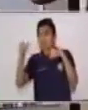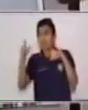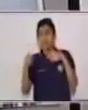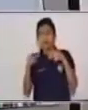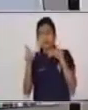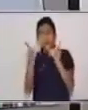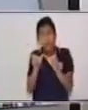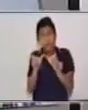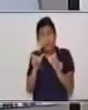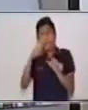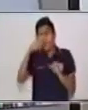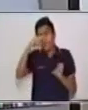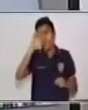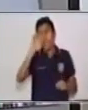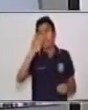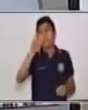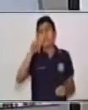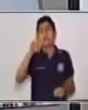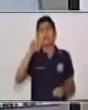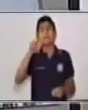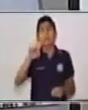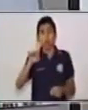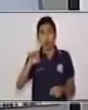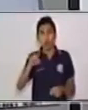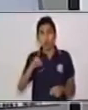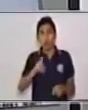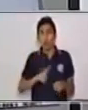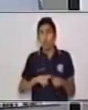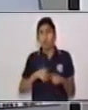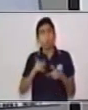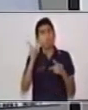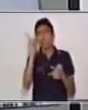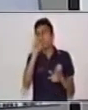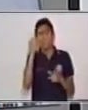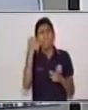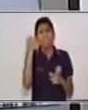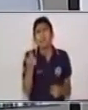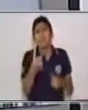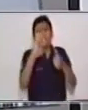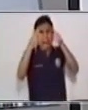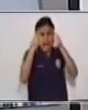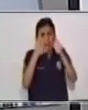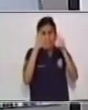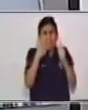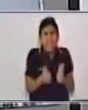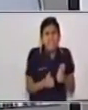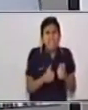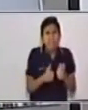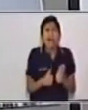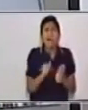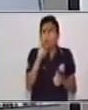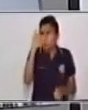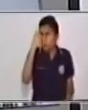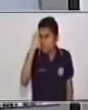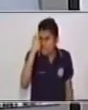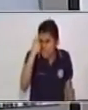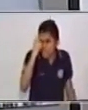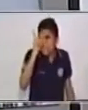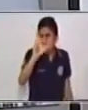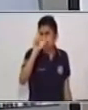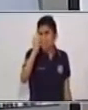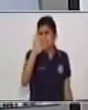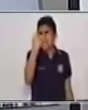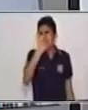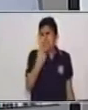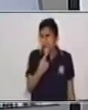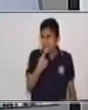Dentro del término vemos aún que no hemos llegado hasta su mínima expresión. ¿Qué van a hacer las? ¿Será que va a ser una preposición o va